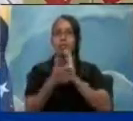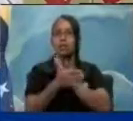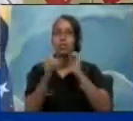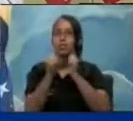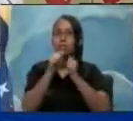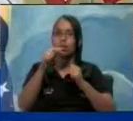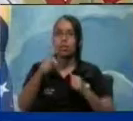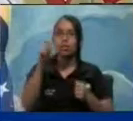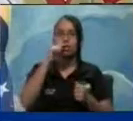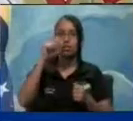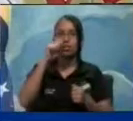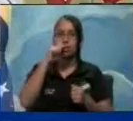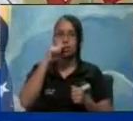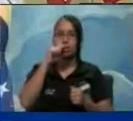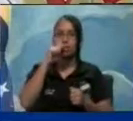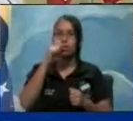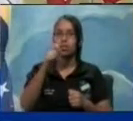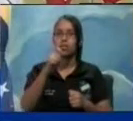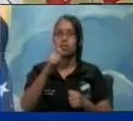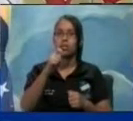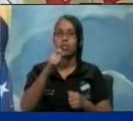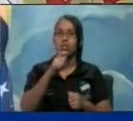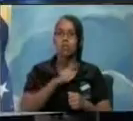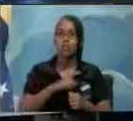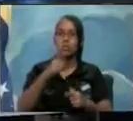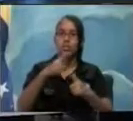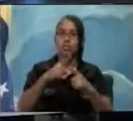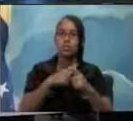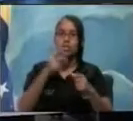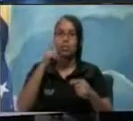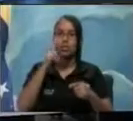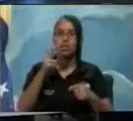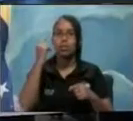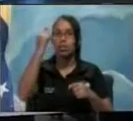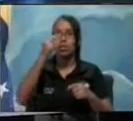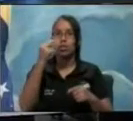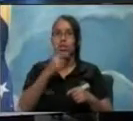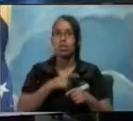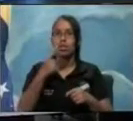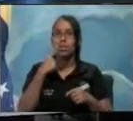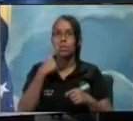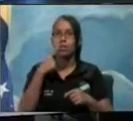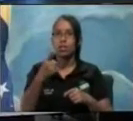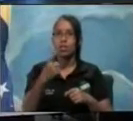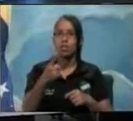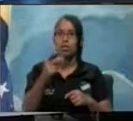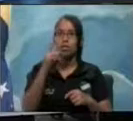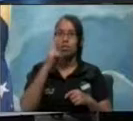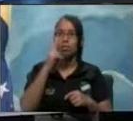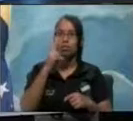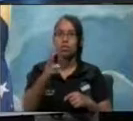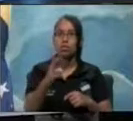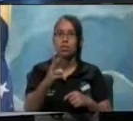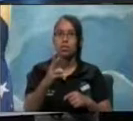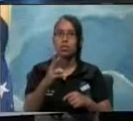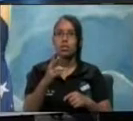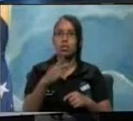cojo? Pedro y Juan, fijando en él los ojos, le dijo, ¡míranos!